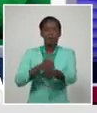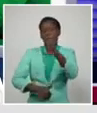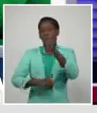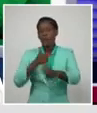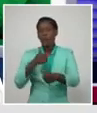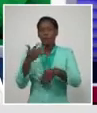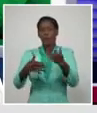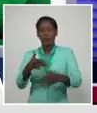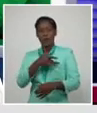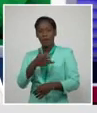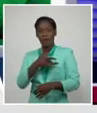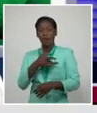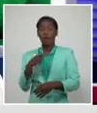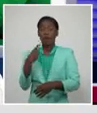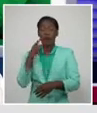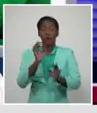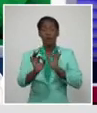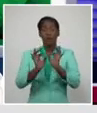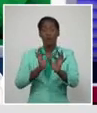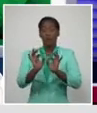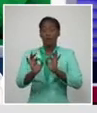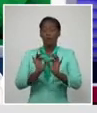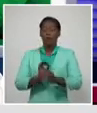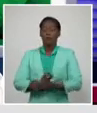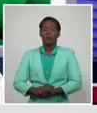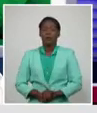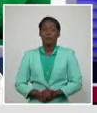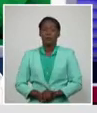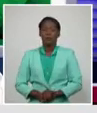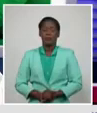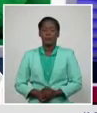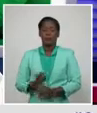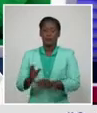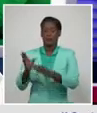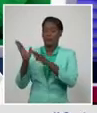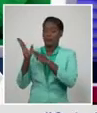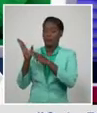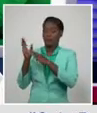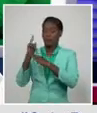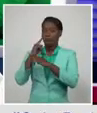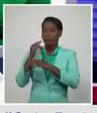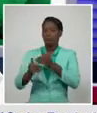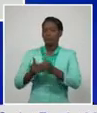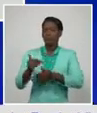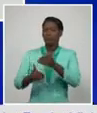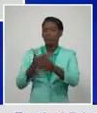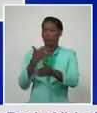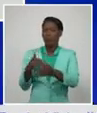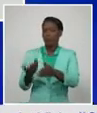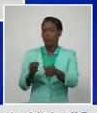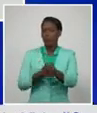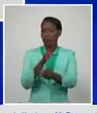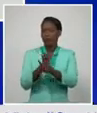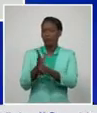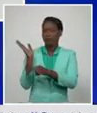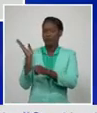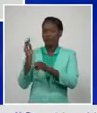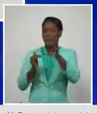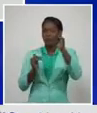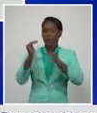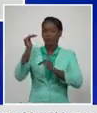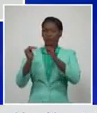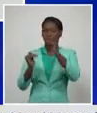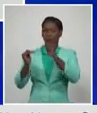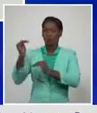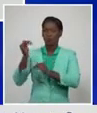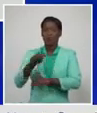Finalmente, el gráfico de Cuba, que muestra la evolución de la pandemia, Ya ayer comentamos cómo terminó el mes